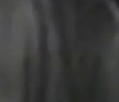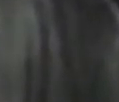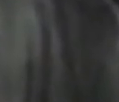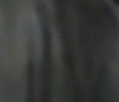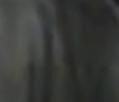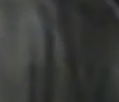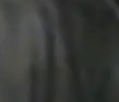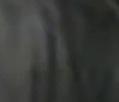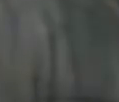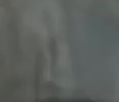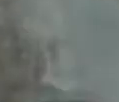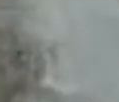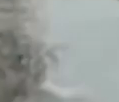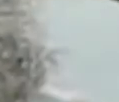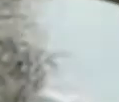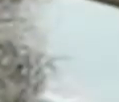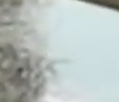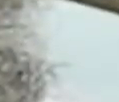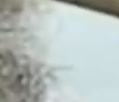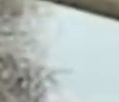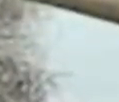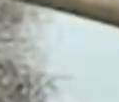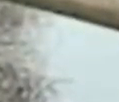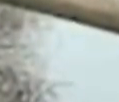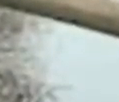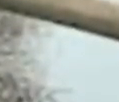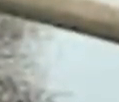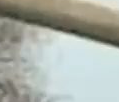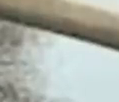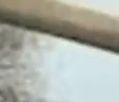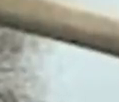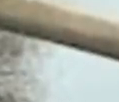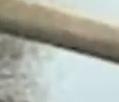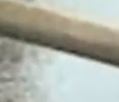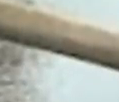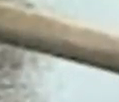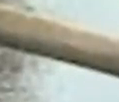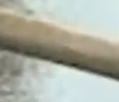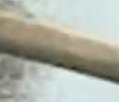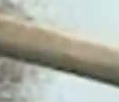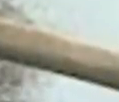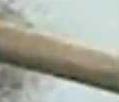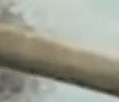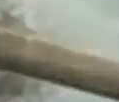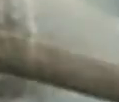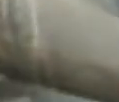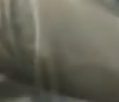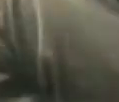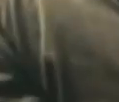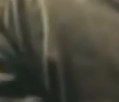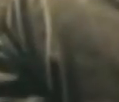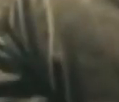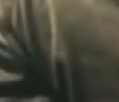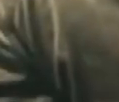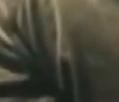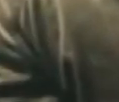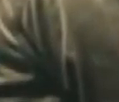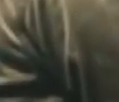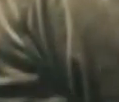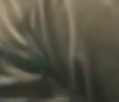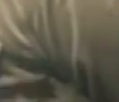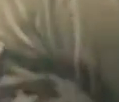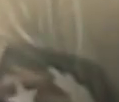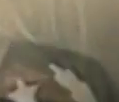del siglo XX y luego del siglo XXI. Fidel, hasta sus más enconados adversarios tendrán que